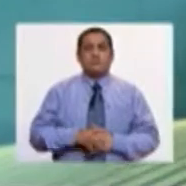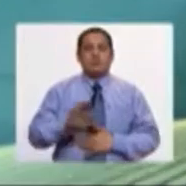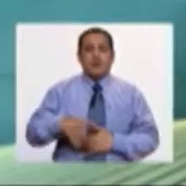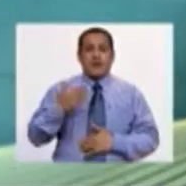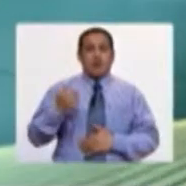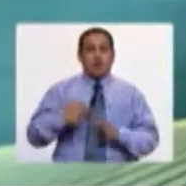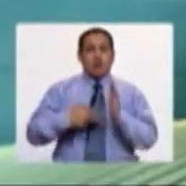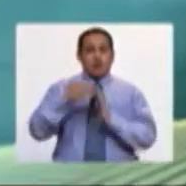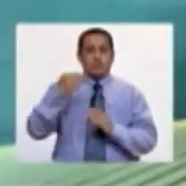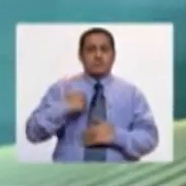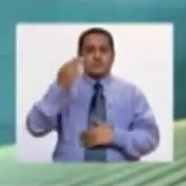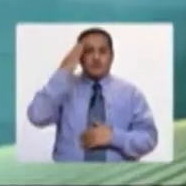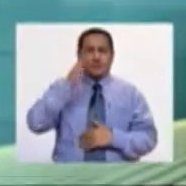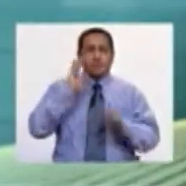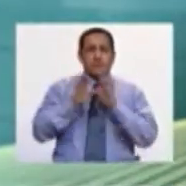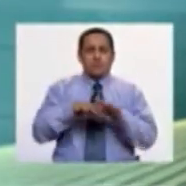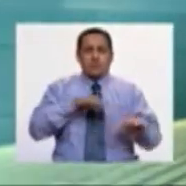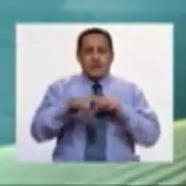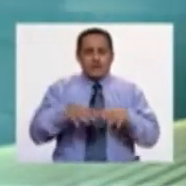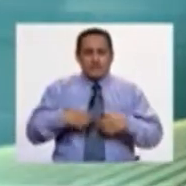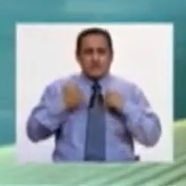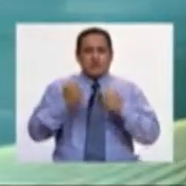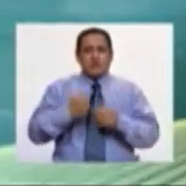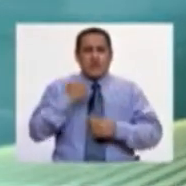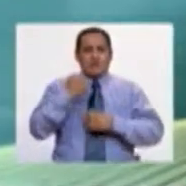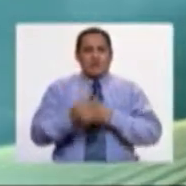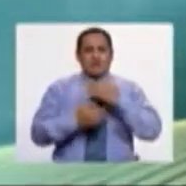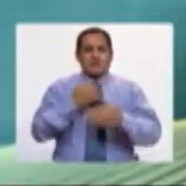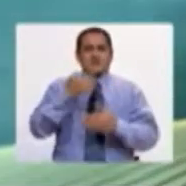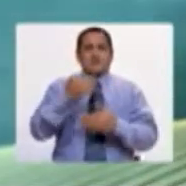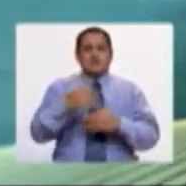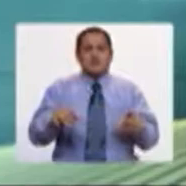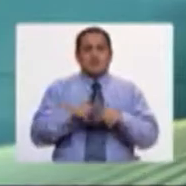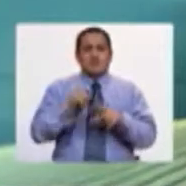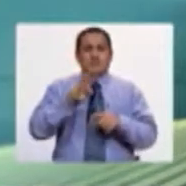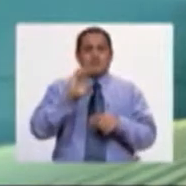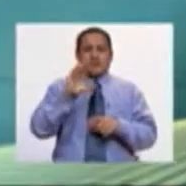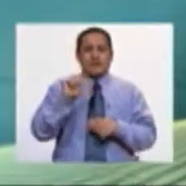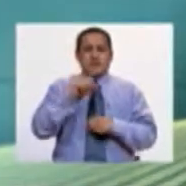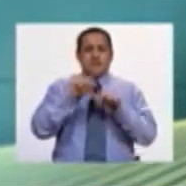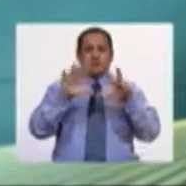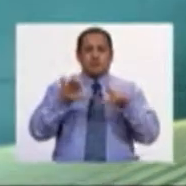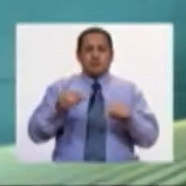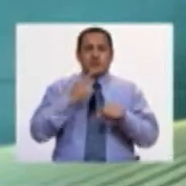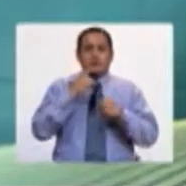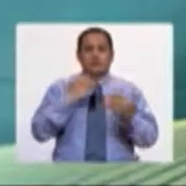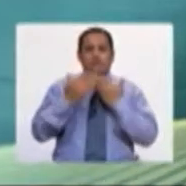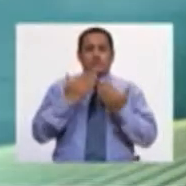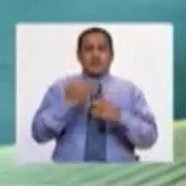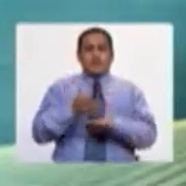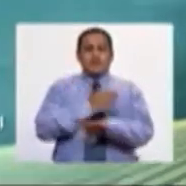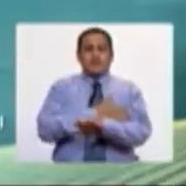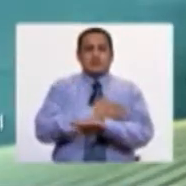Hay que ser honestos en reconocer que se han hecho esfuerzos y se ha avanzado bastante. Beca 18 es una